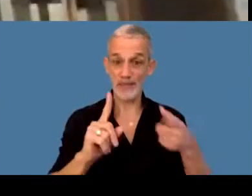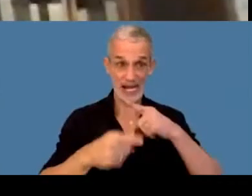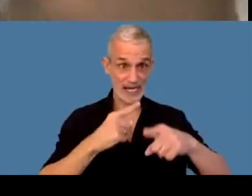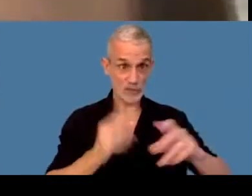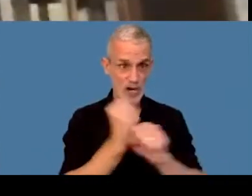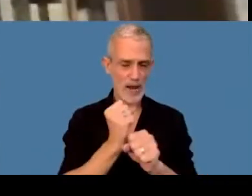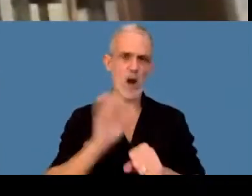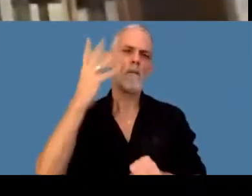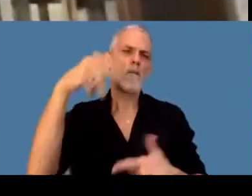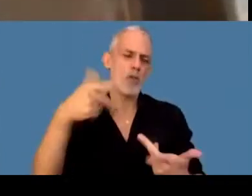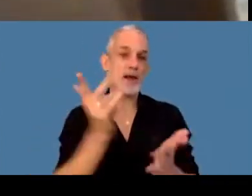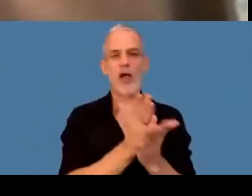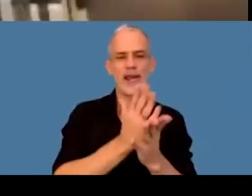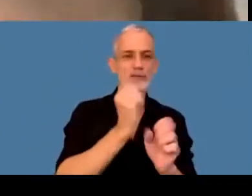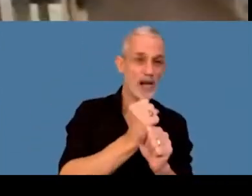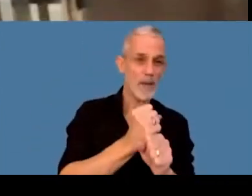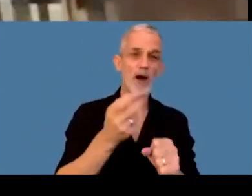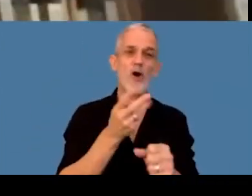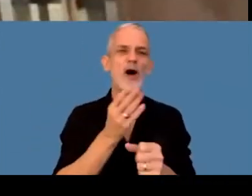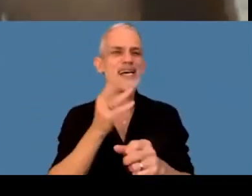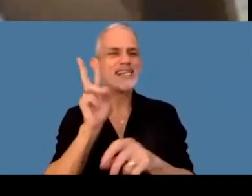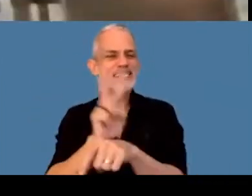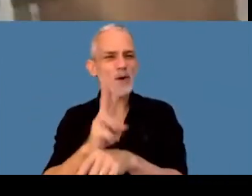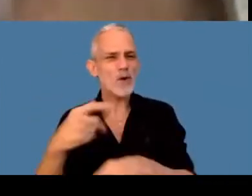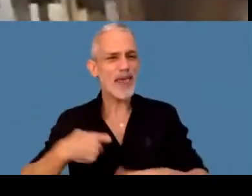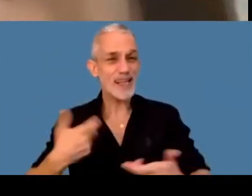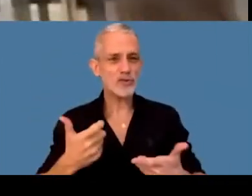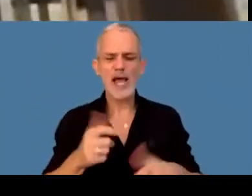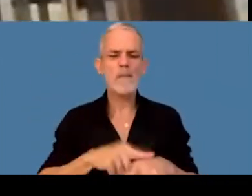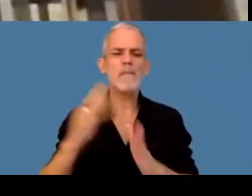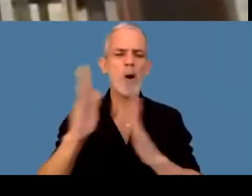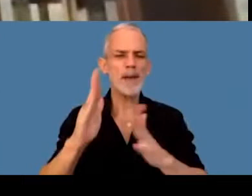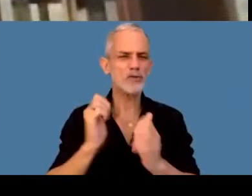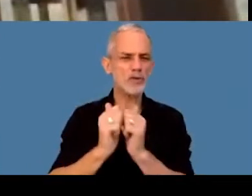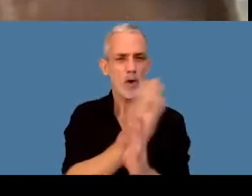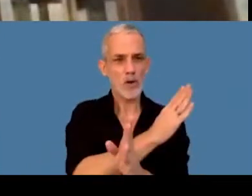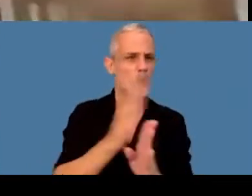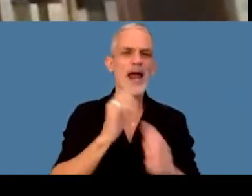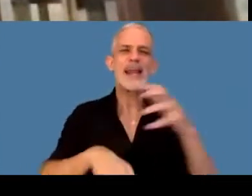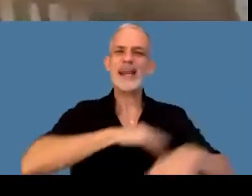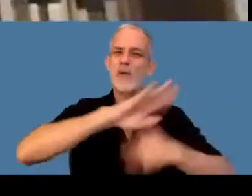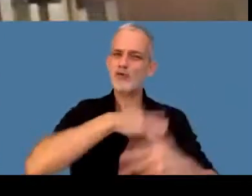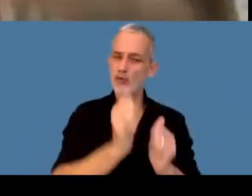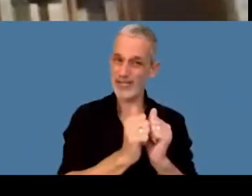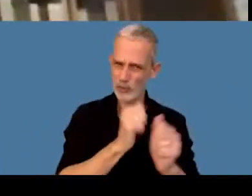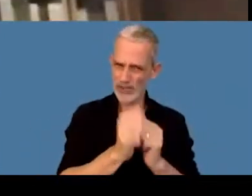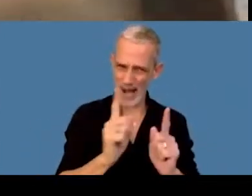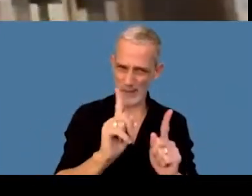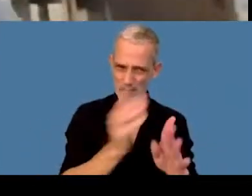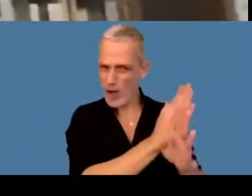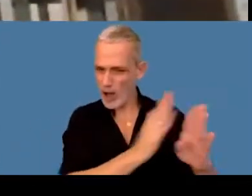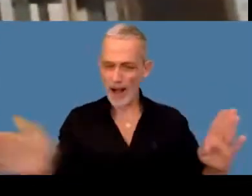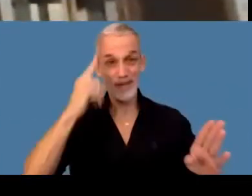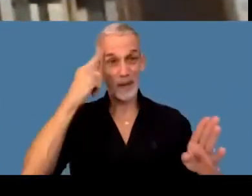hablamos de derecho del trabajo y de la seguridad social desde un momento histórico, desde la Revolución Industrial. Y este modelo sindical fue pensado